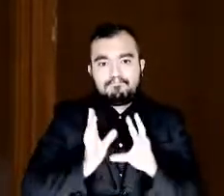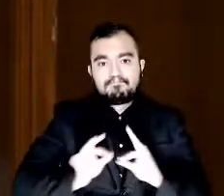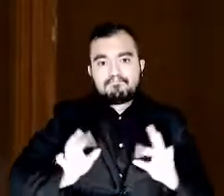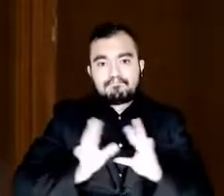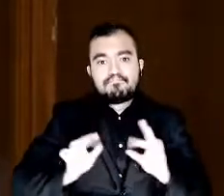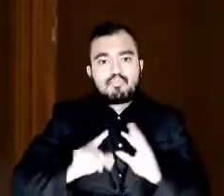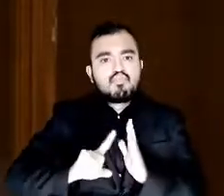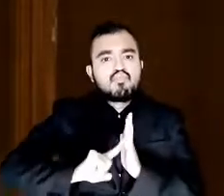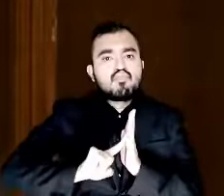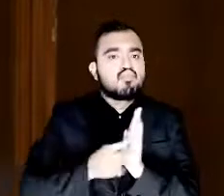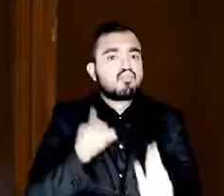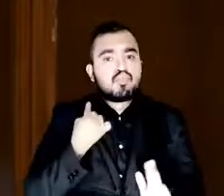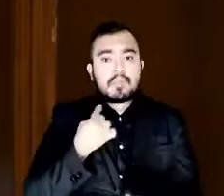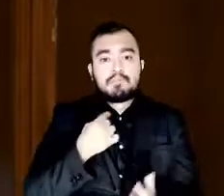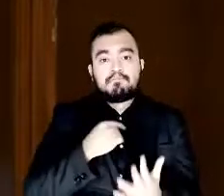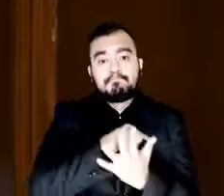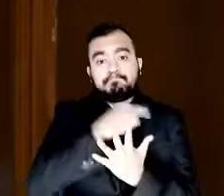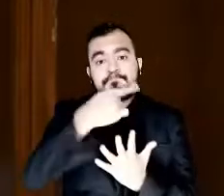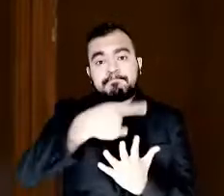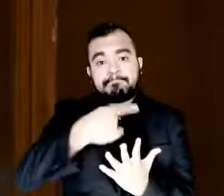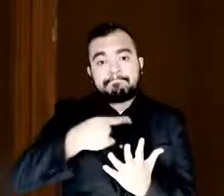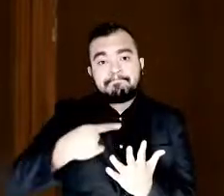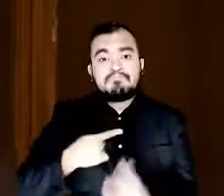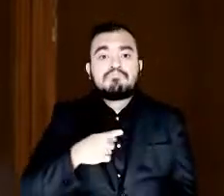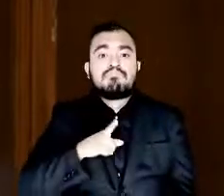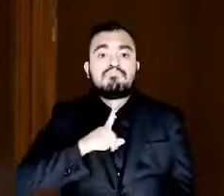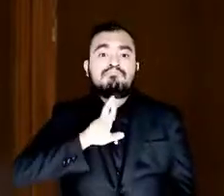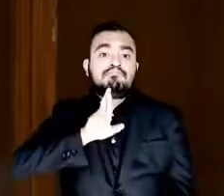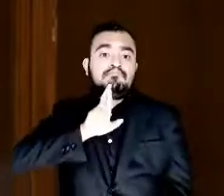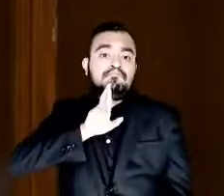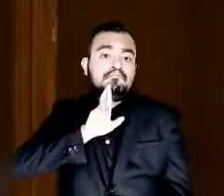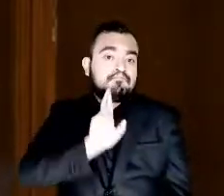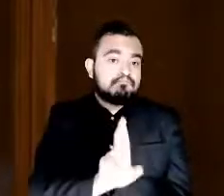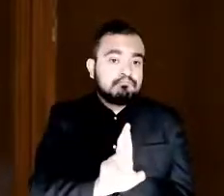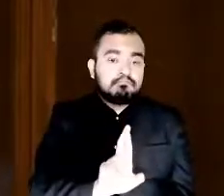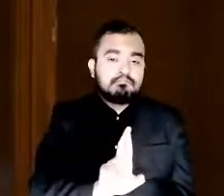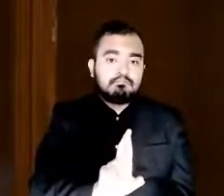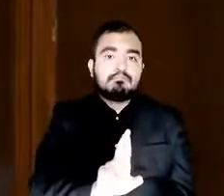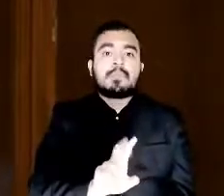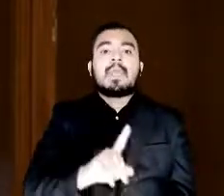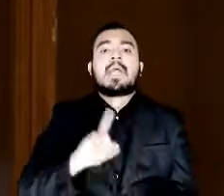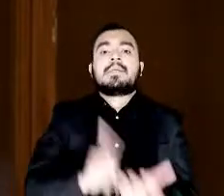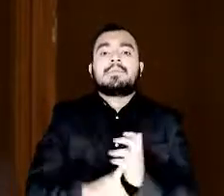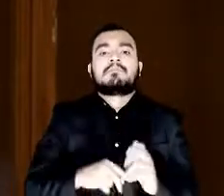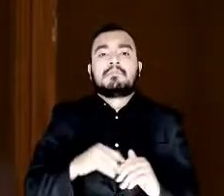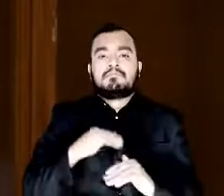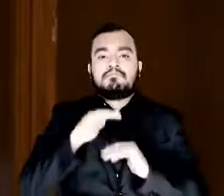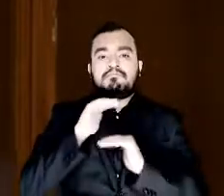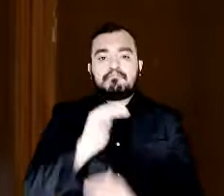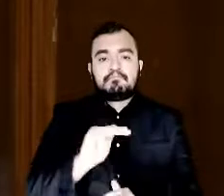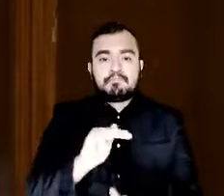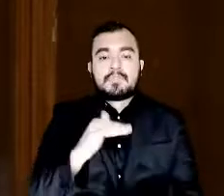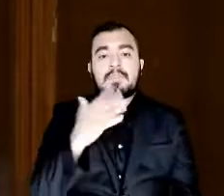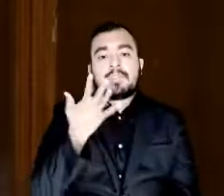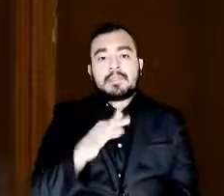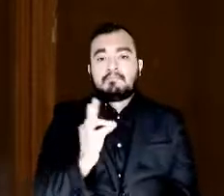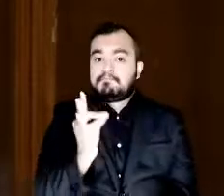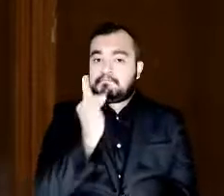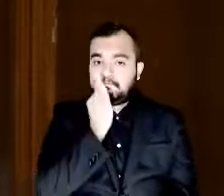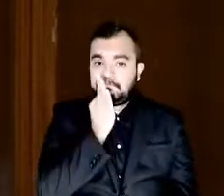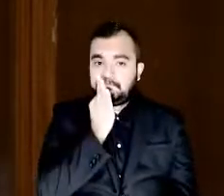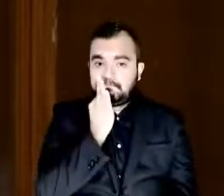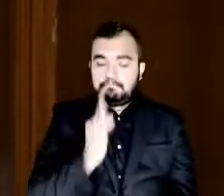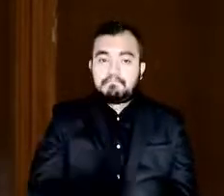sola exposición dará respuesta a cada una de las preguntas de los grupos parlamentarios en un tiempo no mayor de 10 minutos